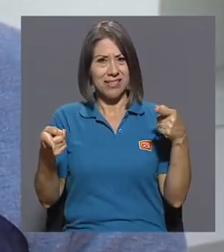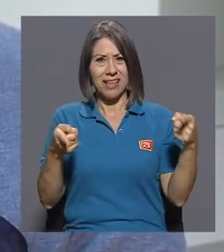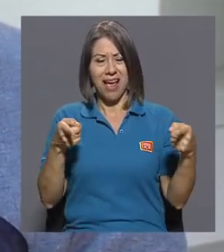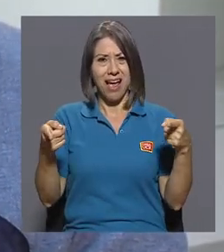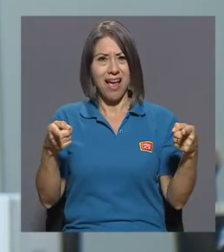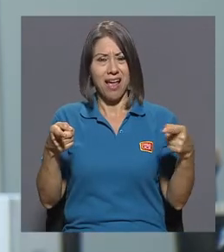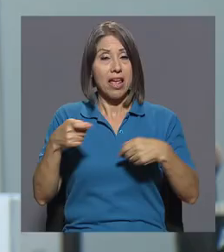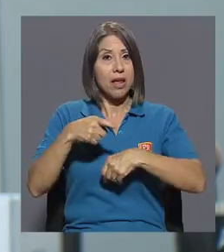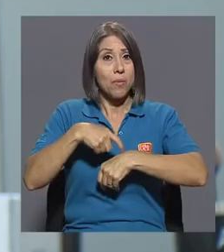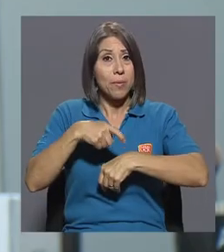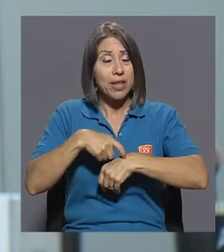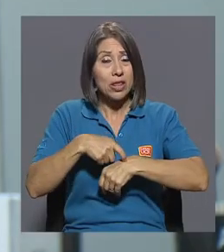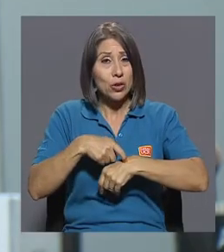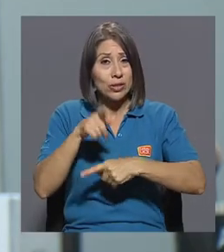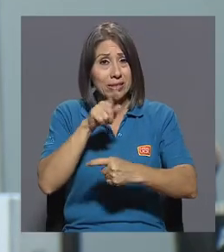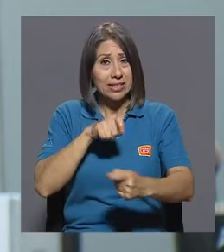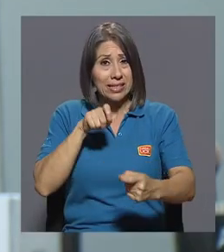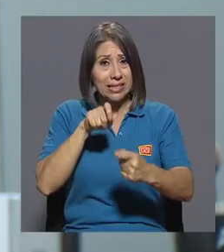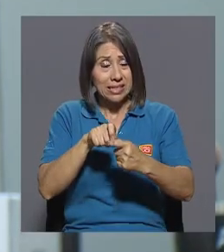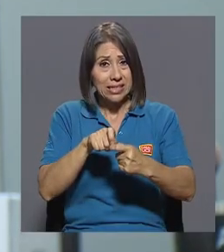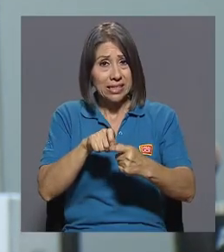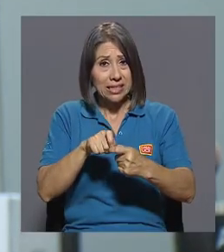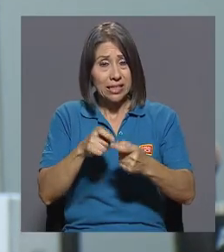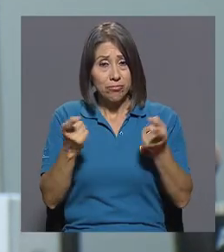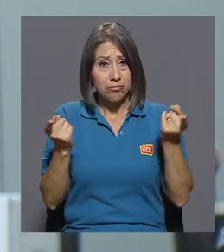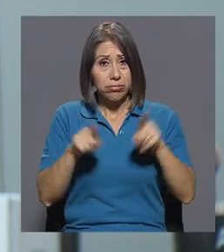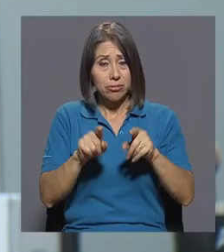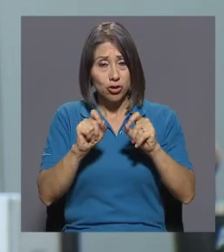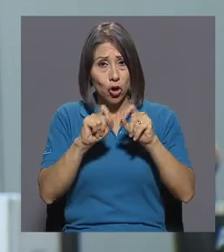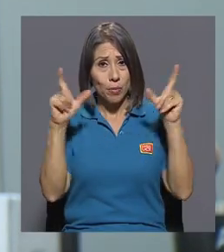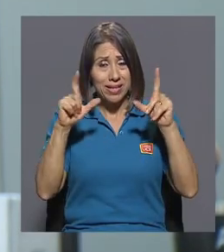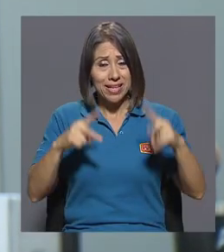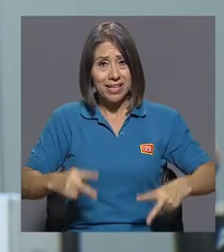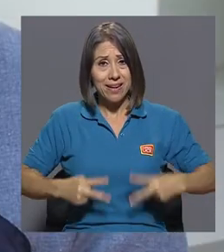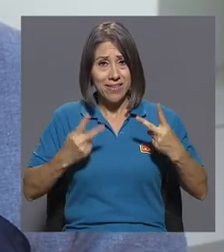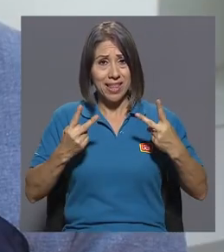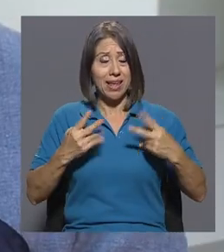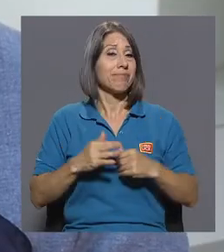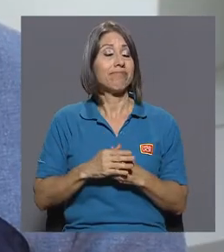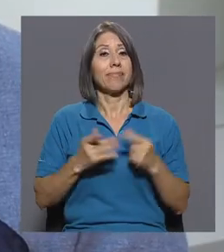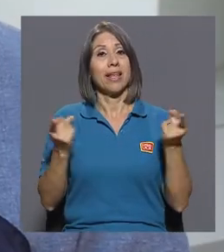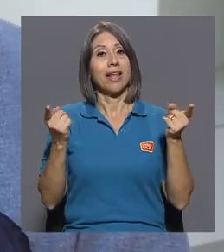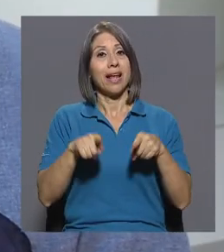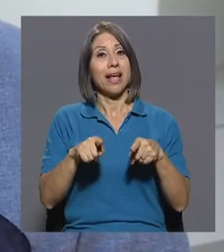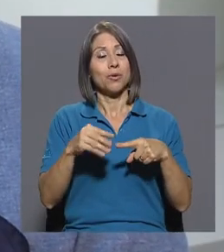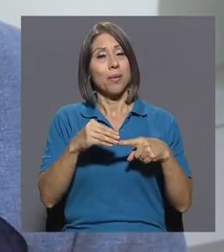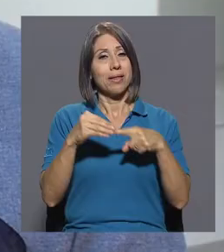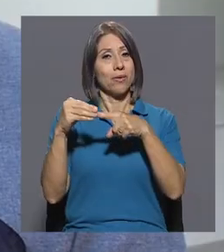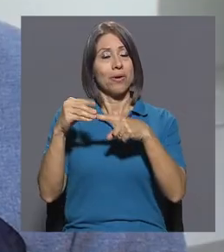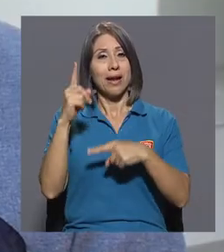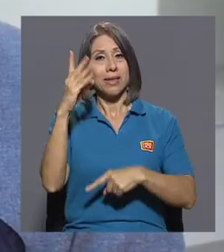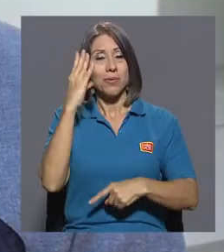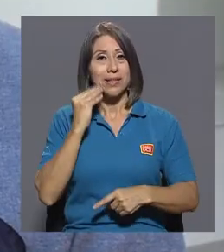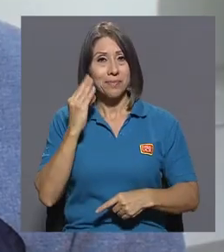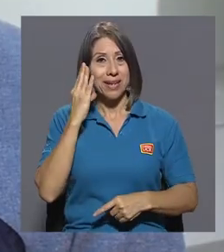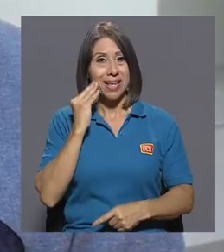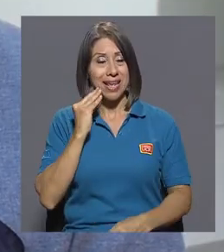tiene sorpresas en la vida. Y en el caso particular de una experiencia que vivió usted,